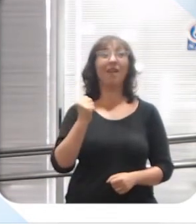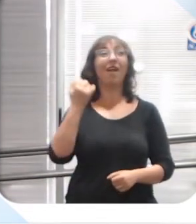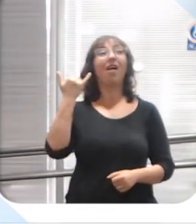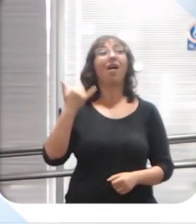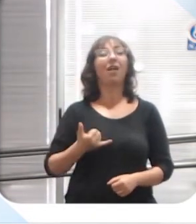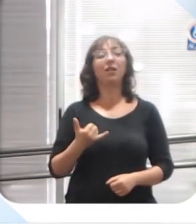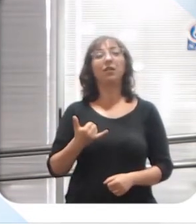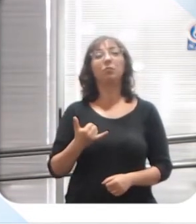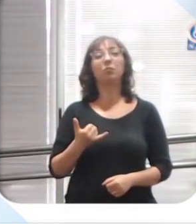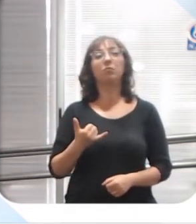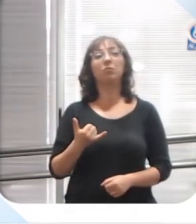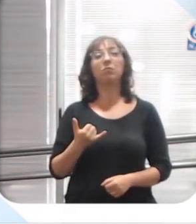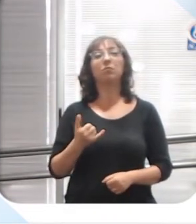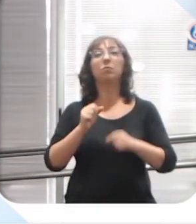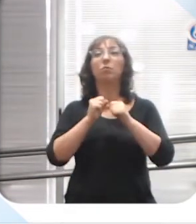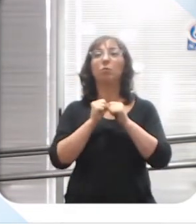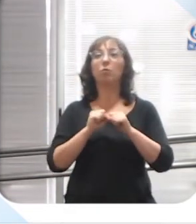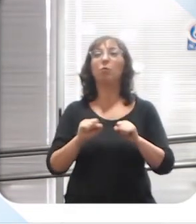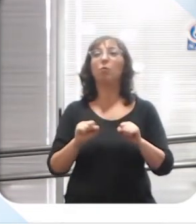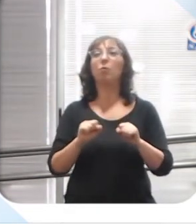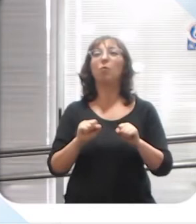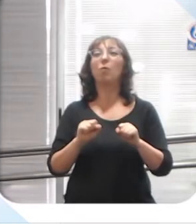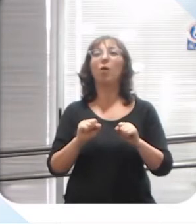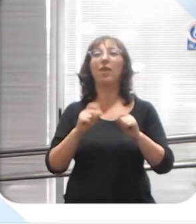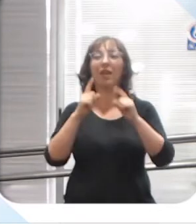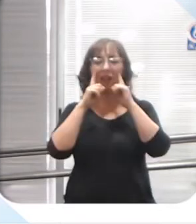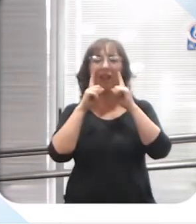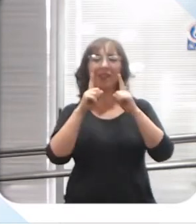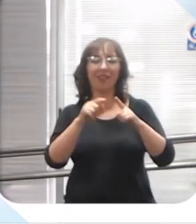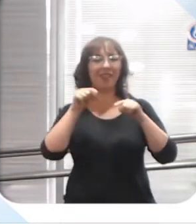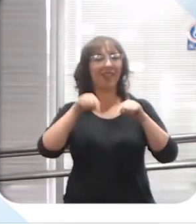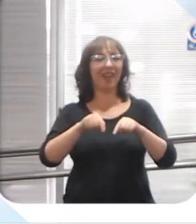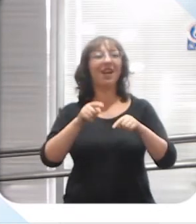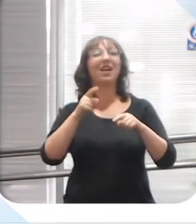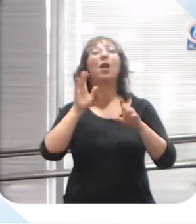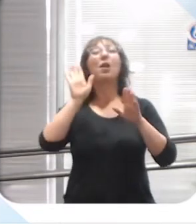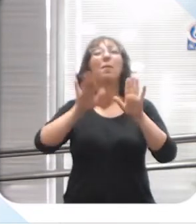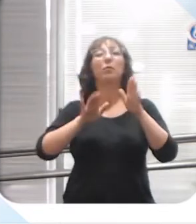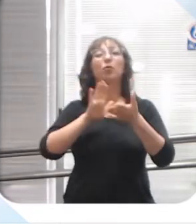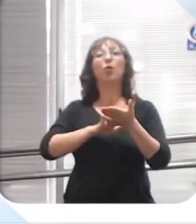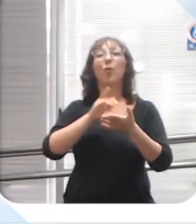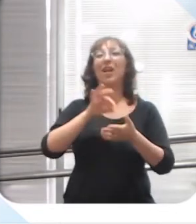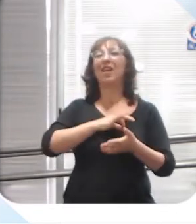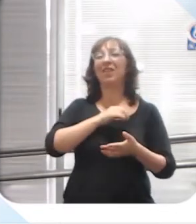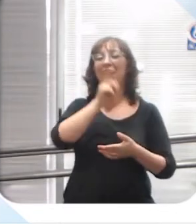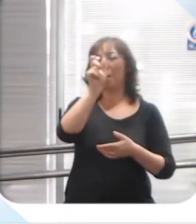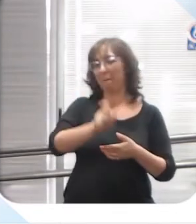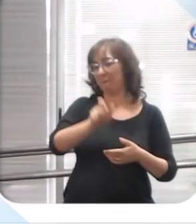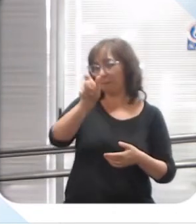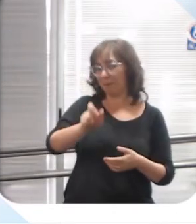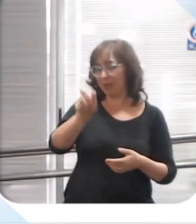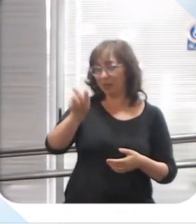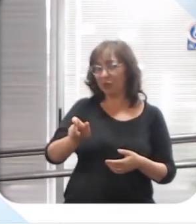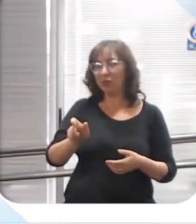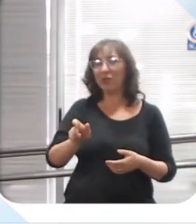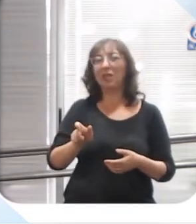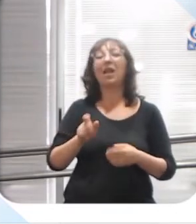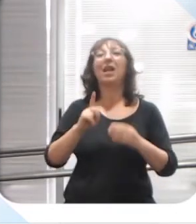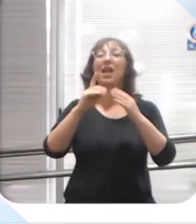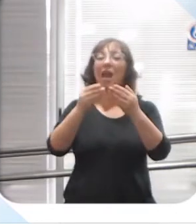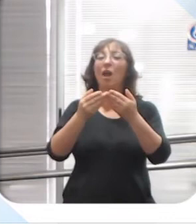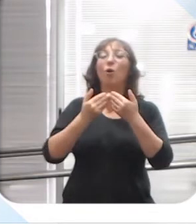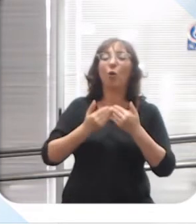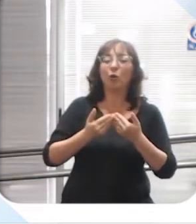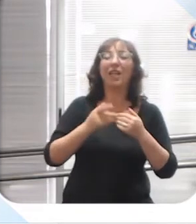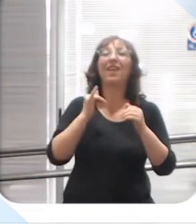tiene poder abarcar este aspecto de la vida de las personas en la consulta